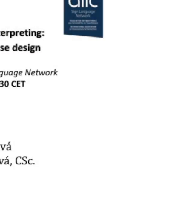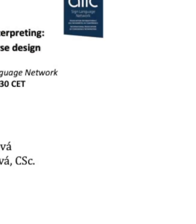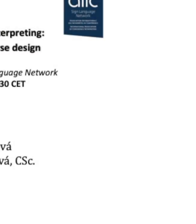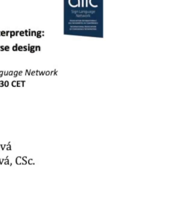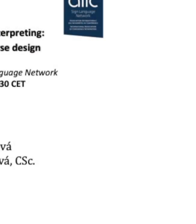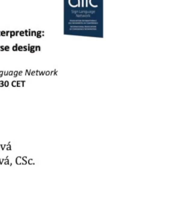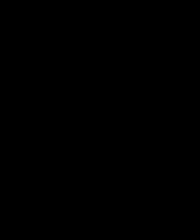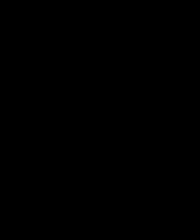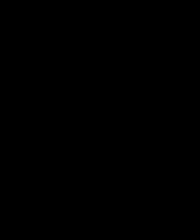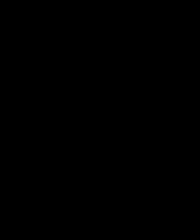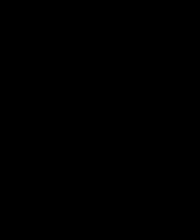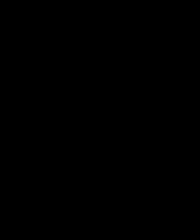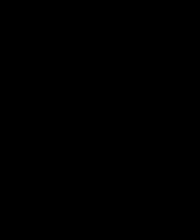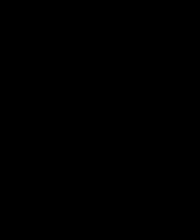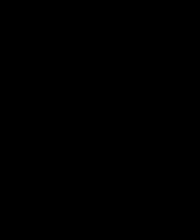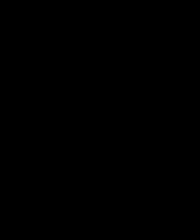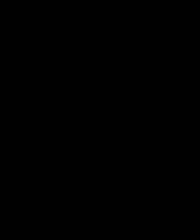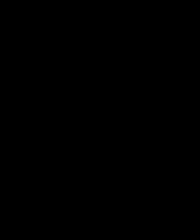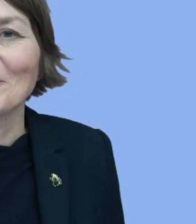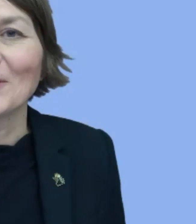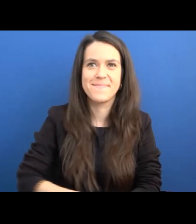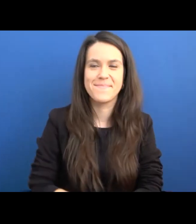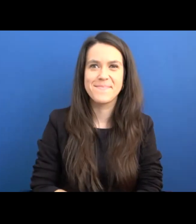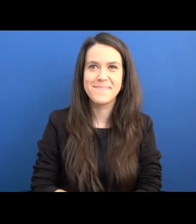persona en el futuro. Muchas gracias. Hasta luego.